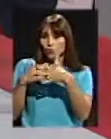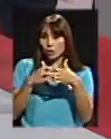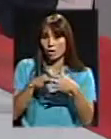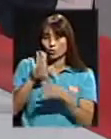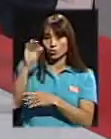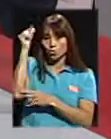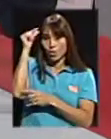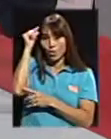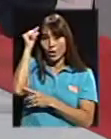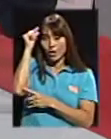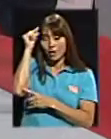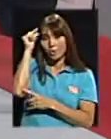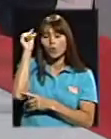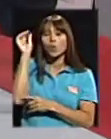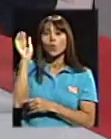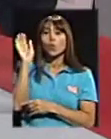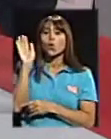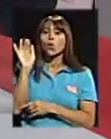no puede